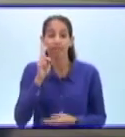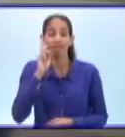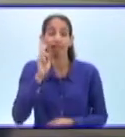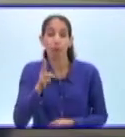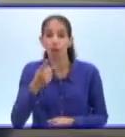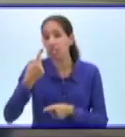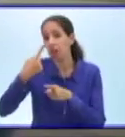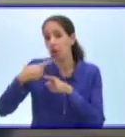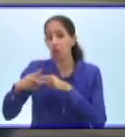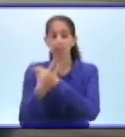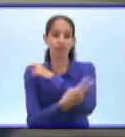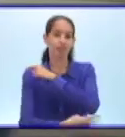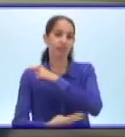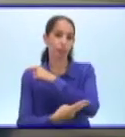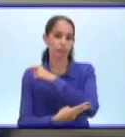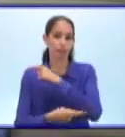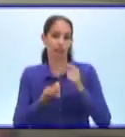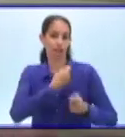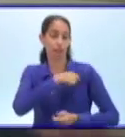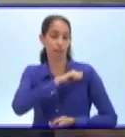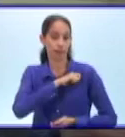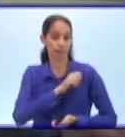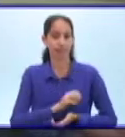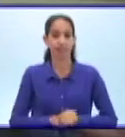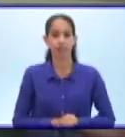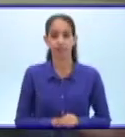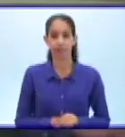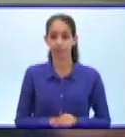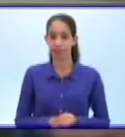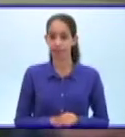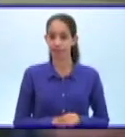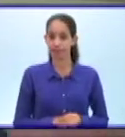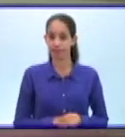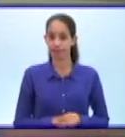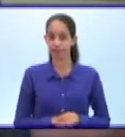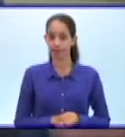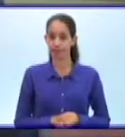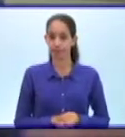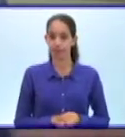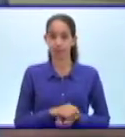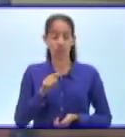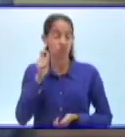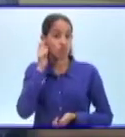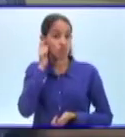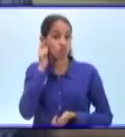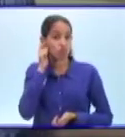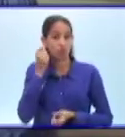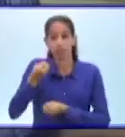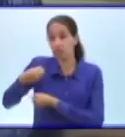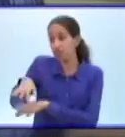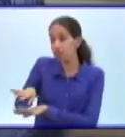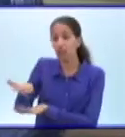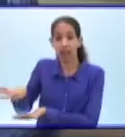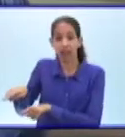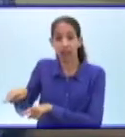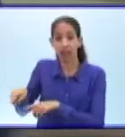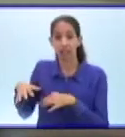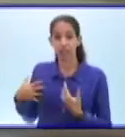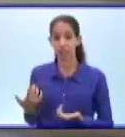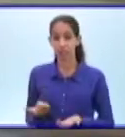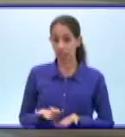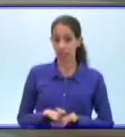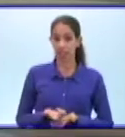y directo para España. Y Carmen se queda sola, abandonada. Cuando José